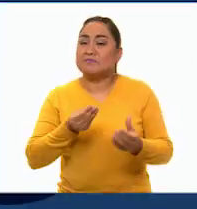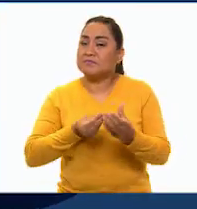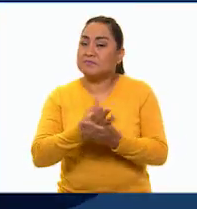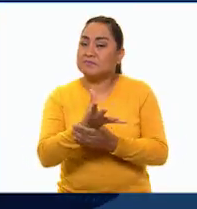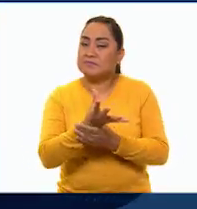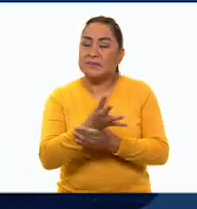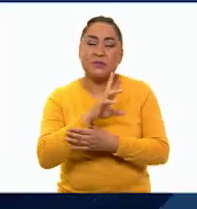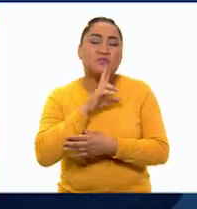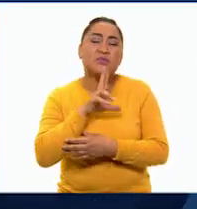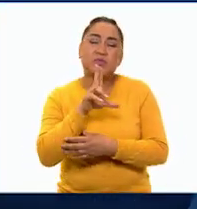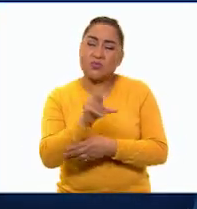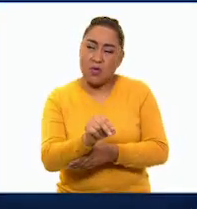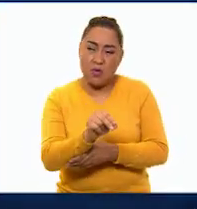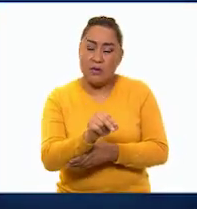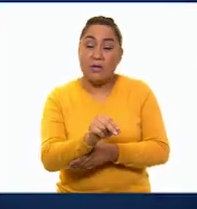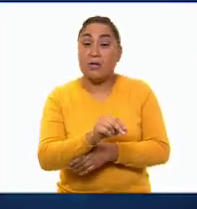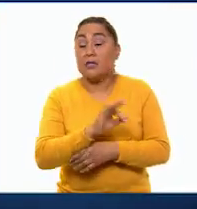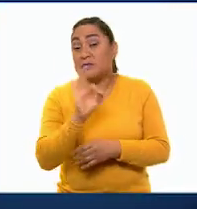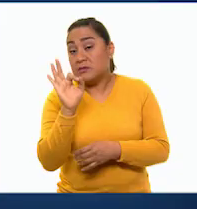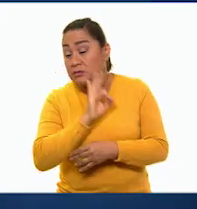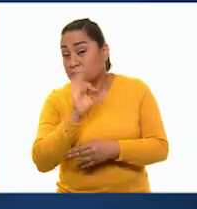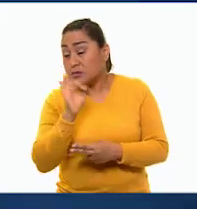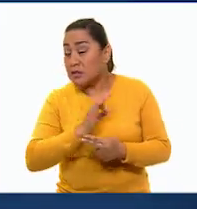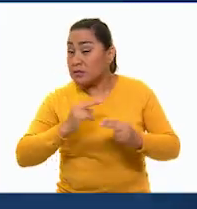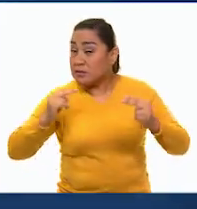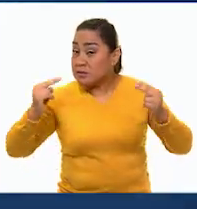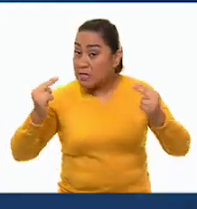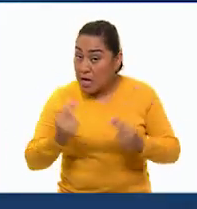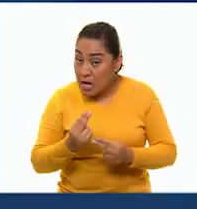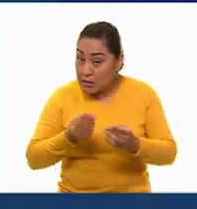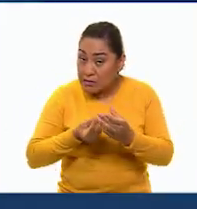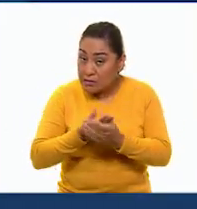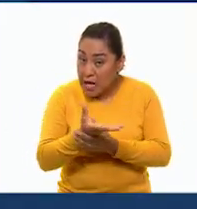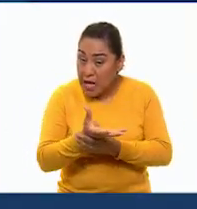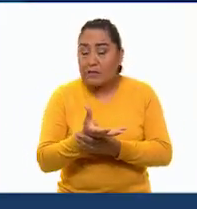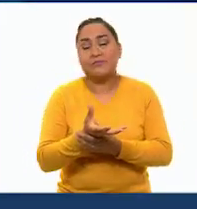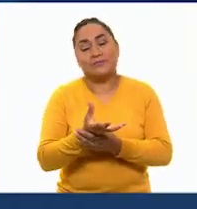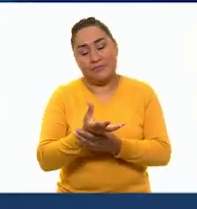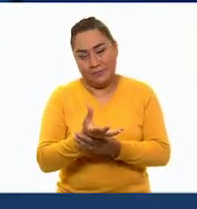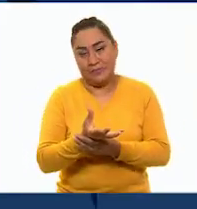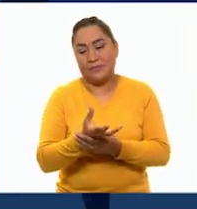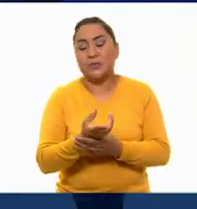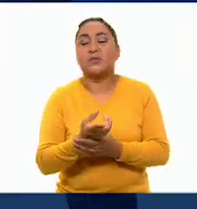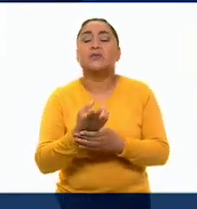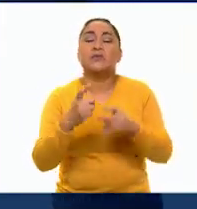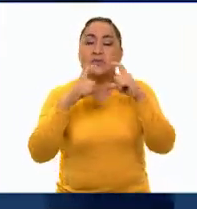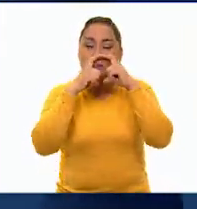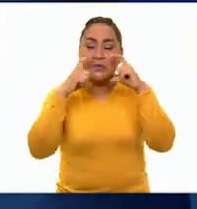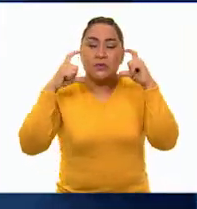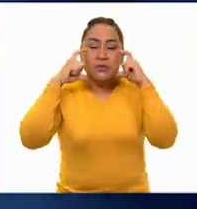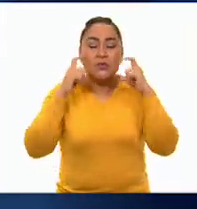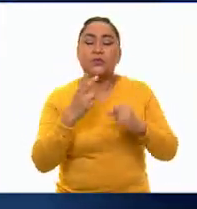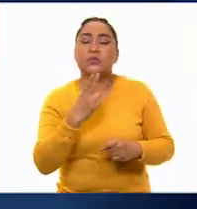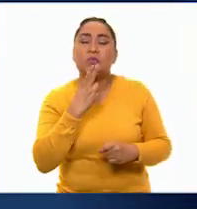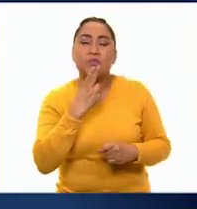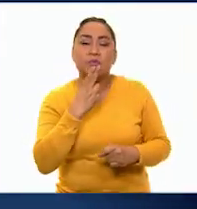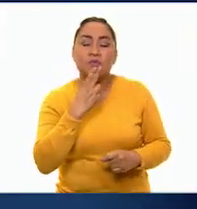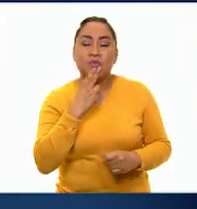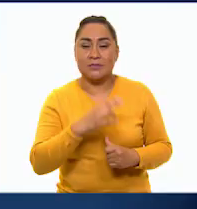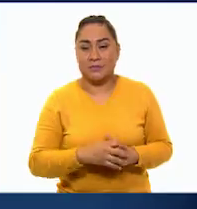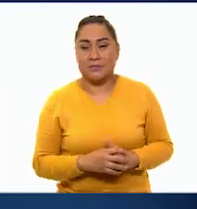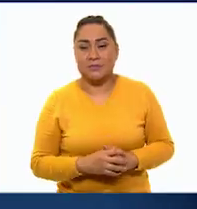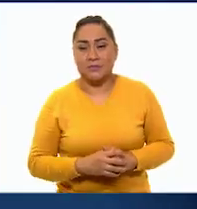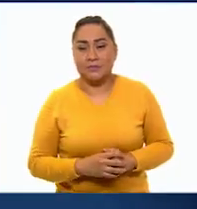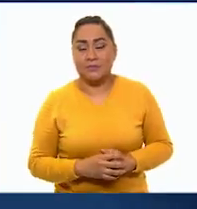no salir de casa a menos que sea muy necesario. Si lo haces, utiliza el